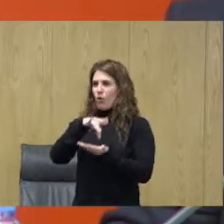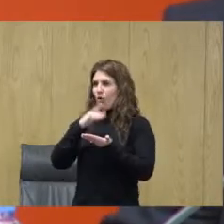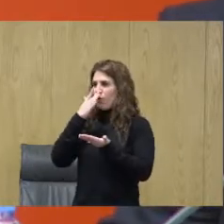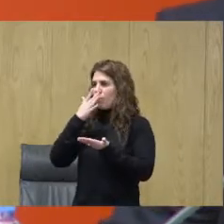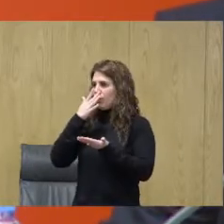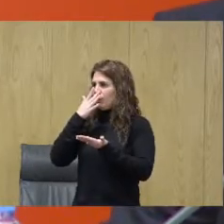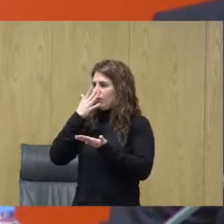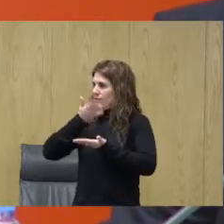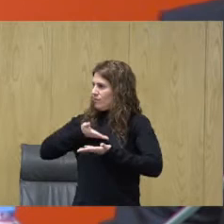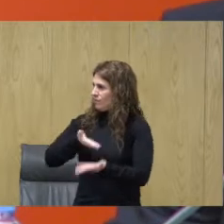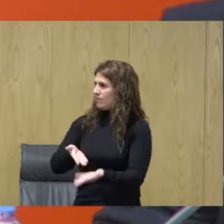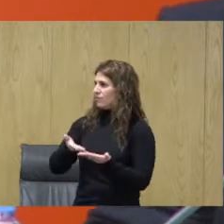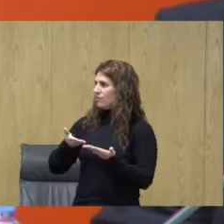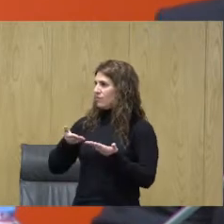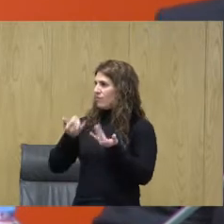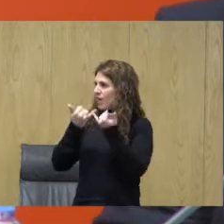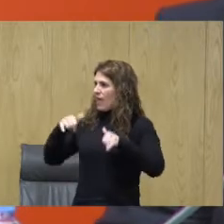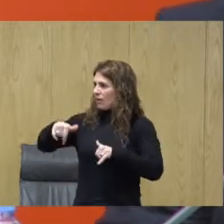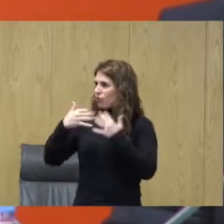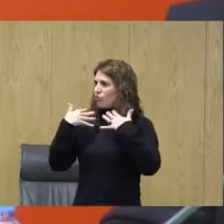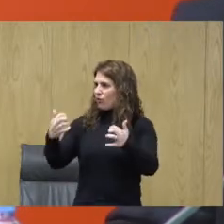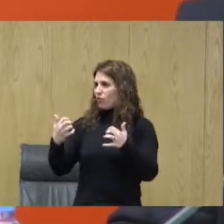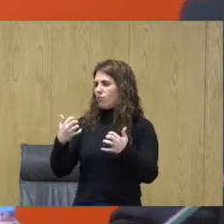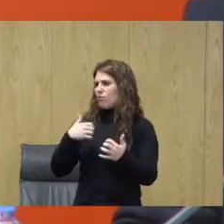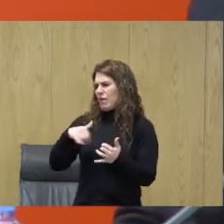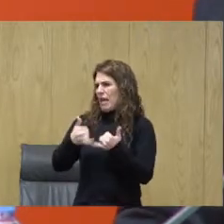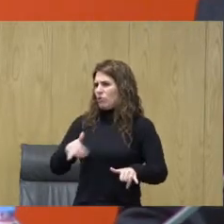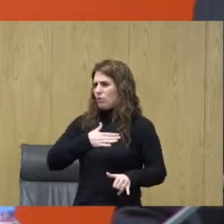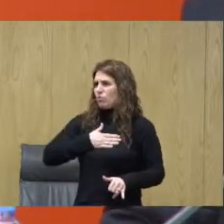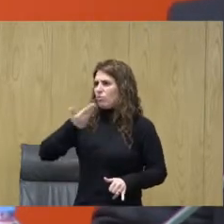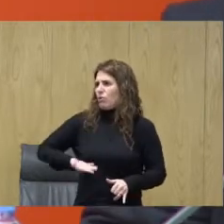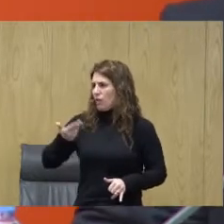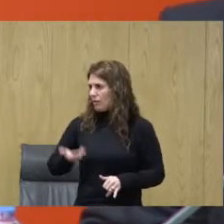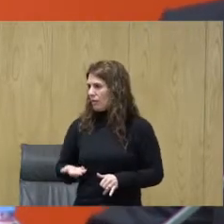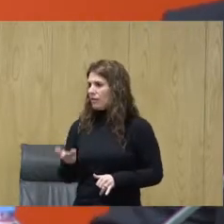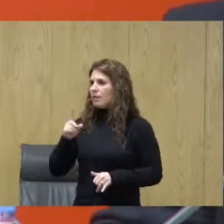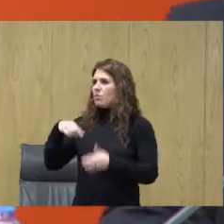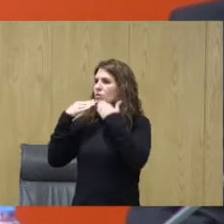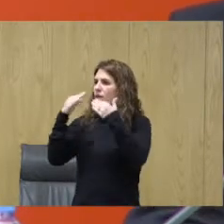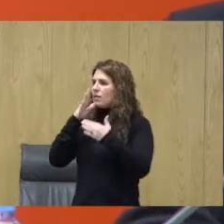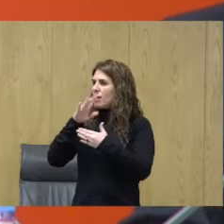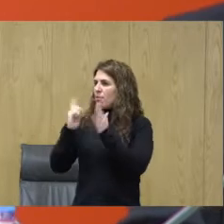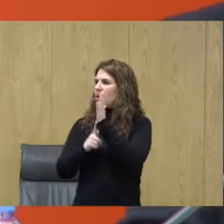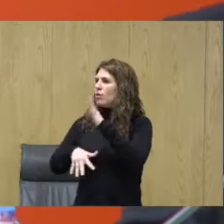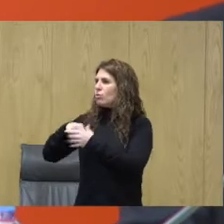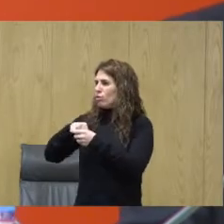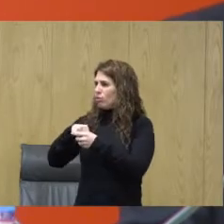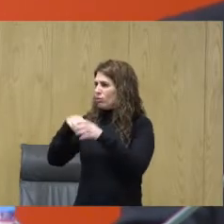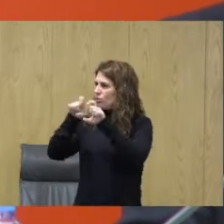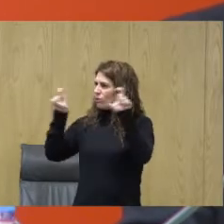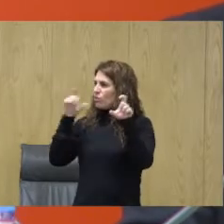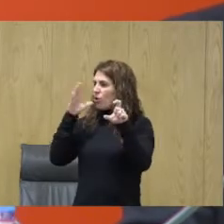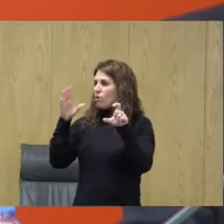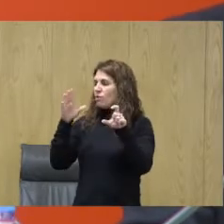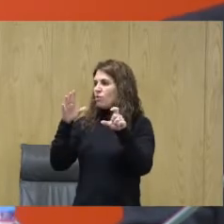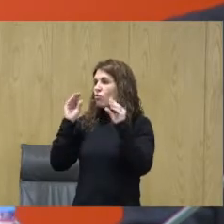acto que valoramos como importante, muy importante, a Plena Inclusión, que haya decidido contar con el Ministerio